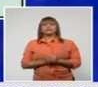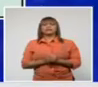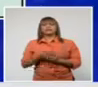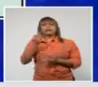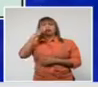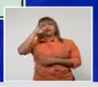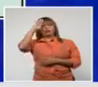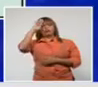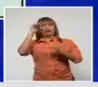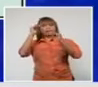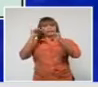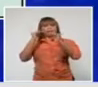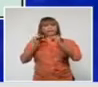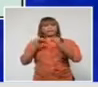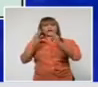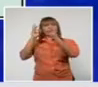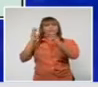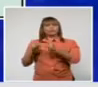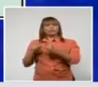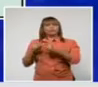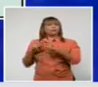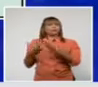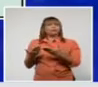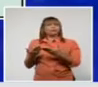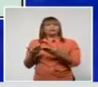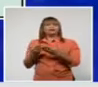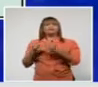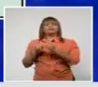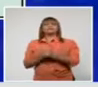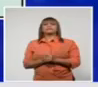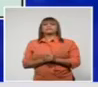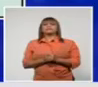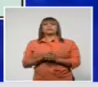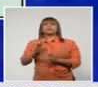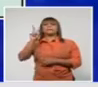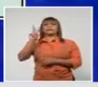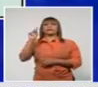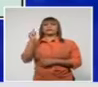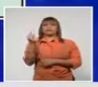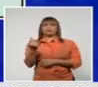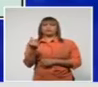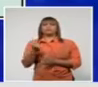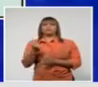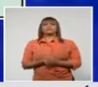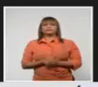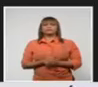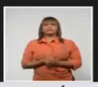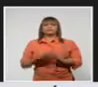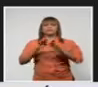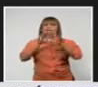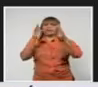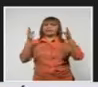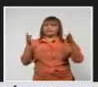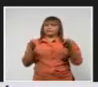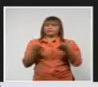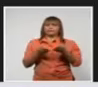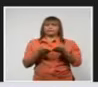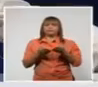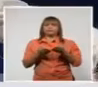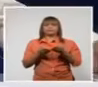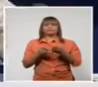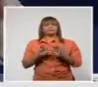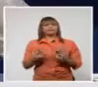ocupa con este número de casos la posición número 21 en el mundo. Bueno, hasta aquí